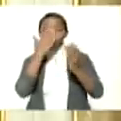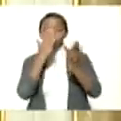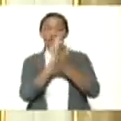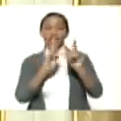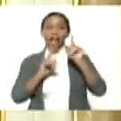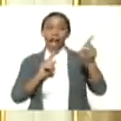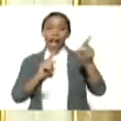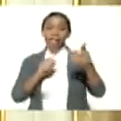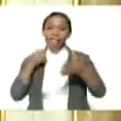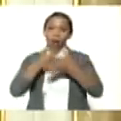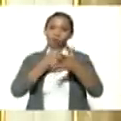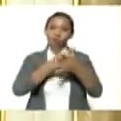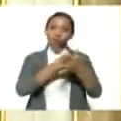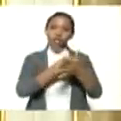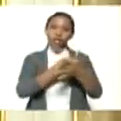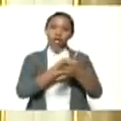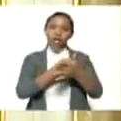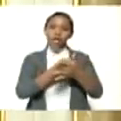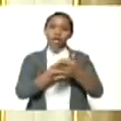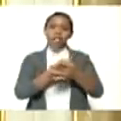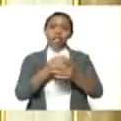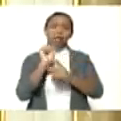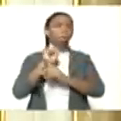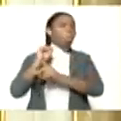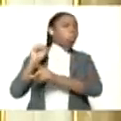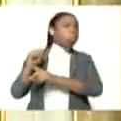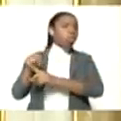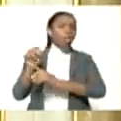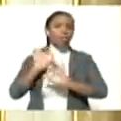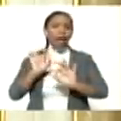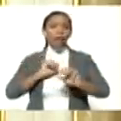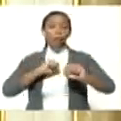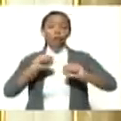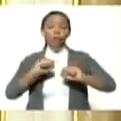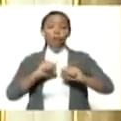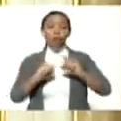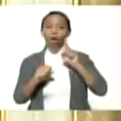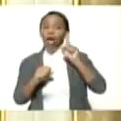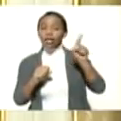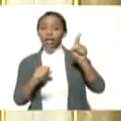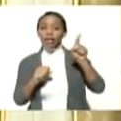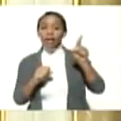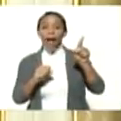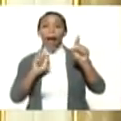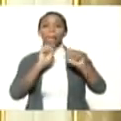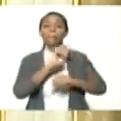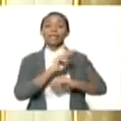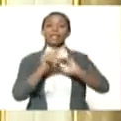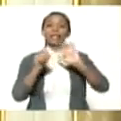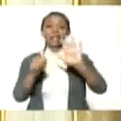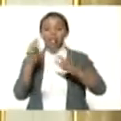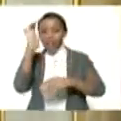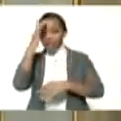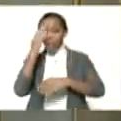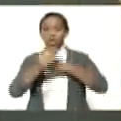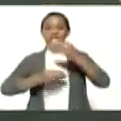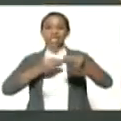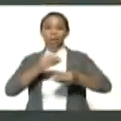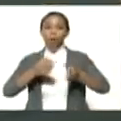esas luchas, sin descuidar el movimiento magisterial. Aquel 26 de febrero hicimos una ruta